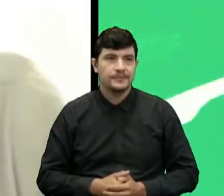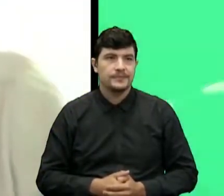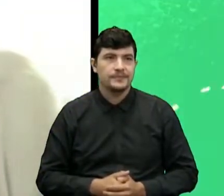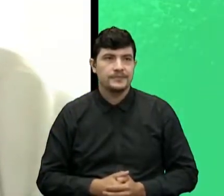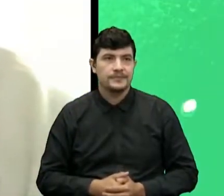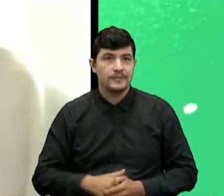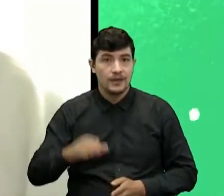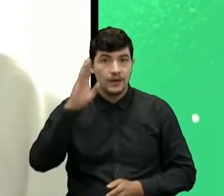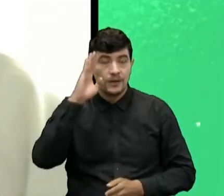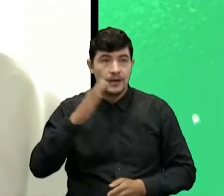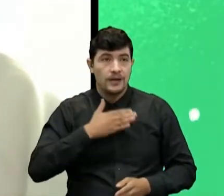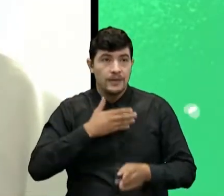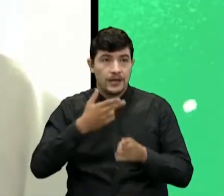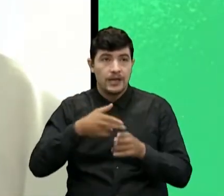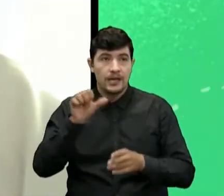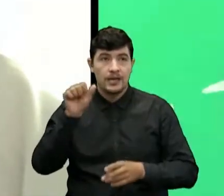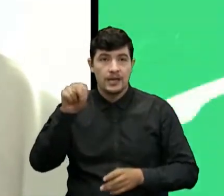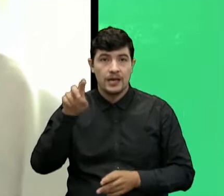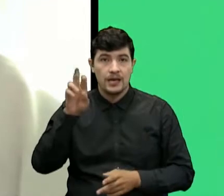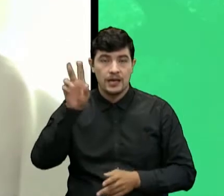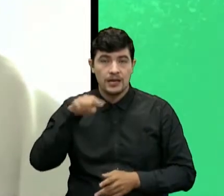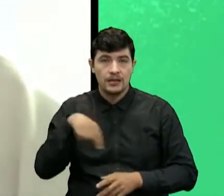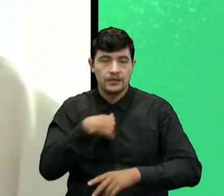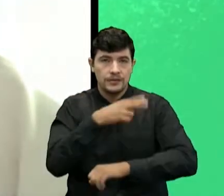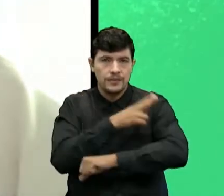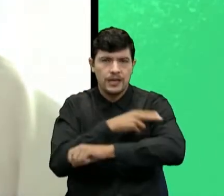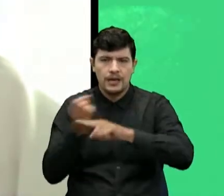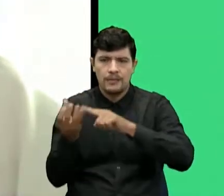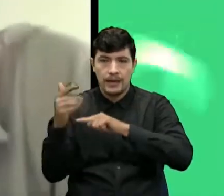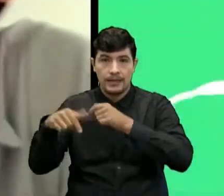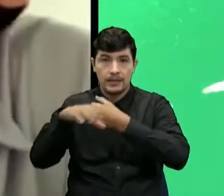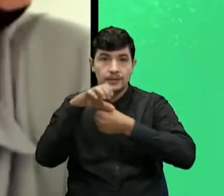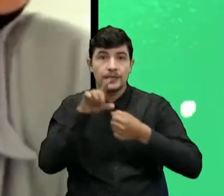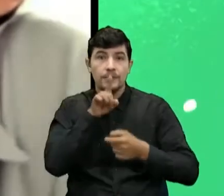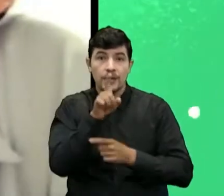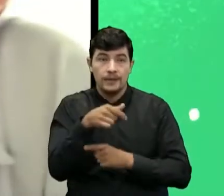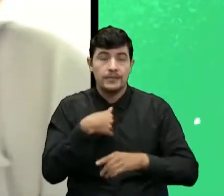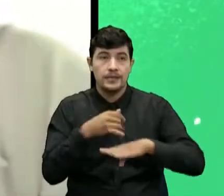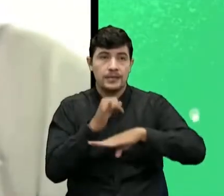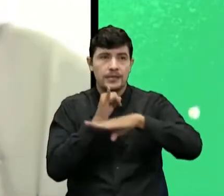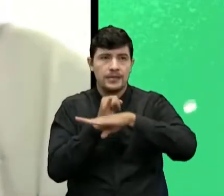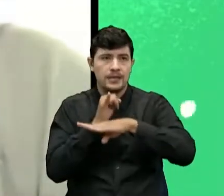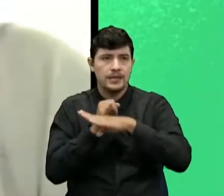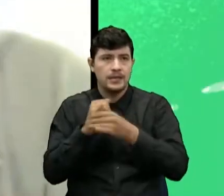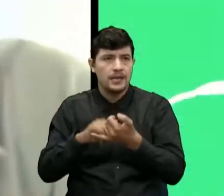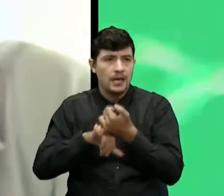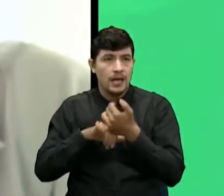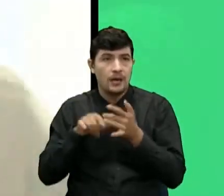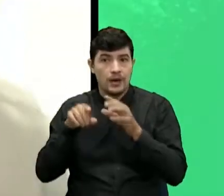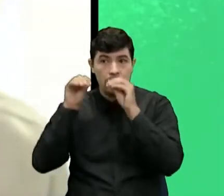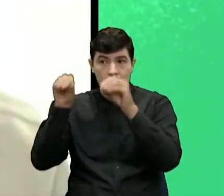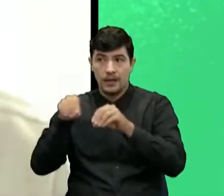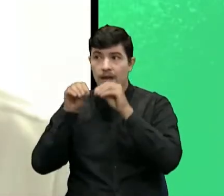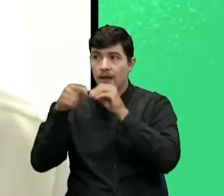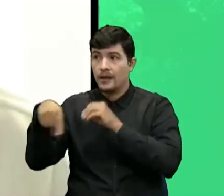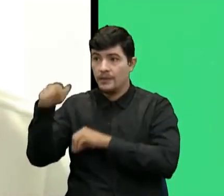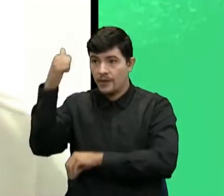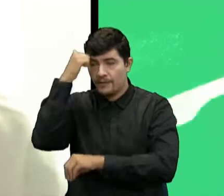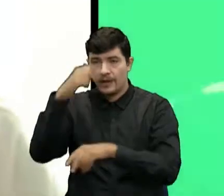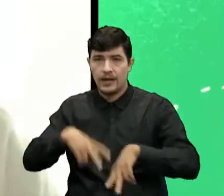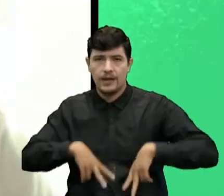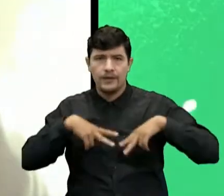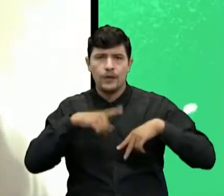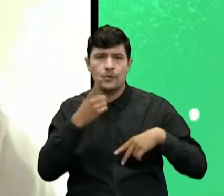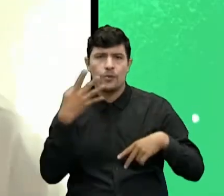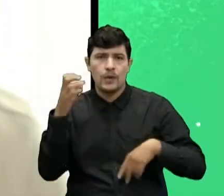Mi nombre es Andrés Martínez Que soy el personero De la Escuela Normal Superior De Bucaramanga La institución de calidad Formadora Docentes Para la Vida La escuela que lleva Más de